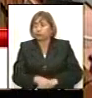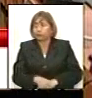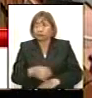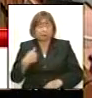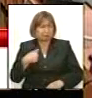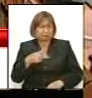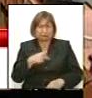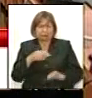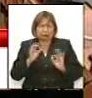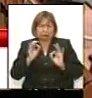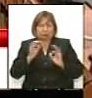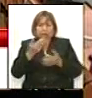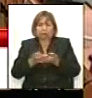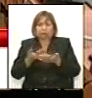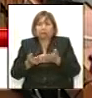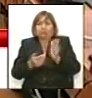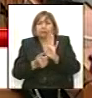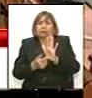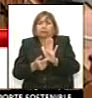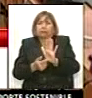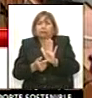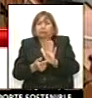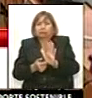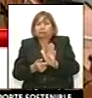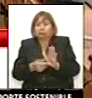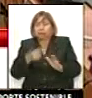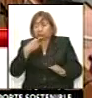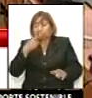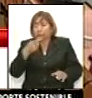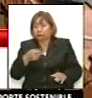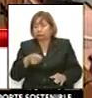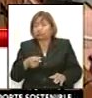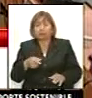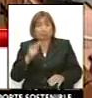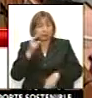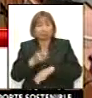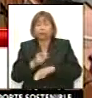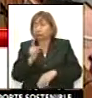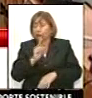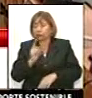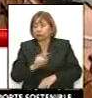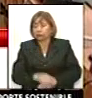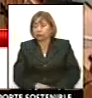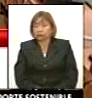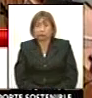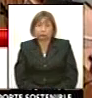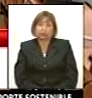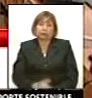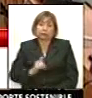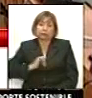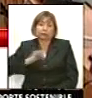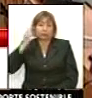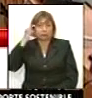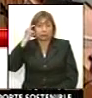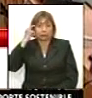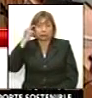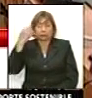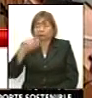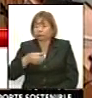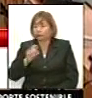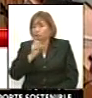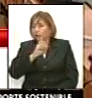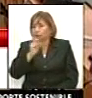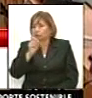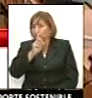nosotros en el proceso tendremos que demostrar si efectivamente es la víctima o no. Pero yo creo, presidenta, que no puede